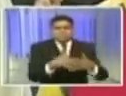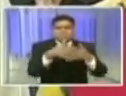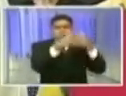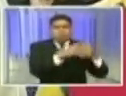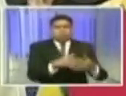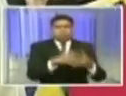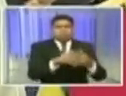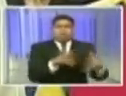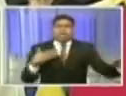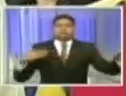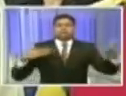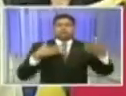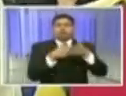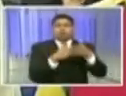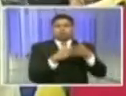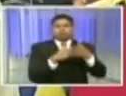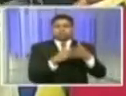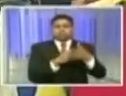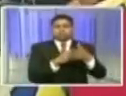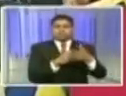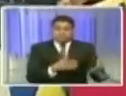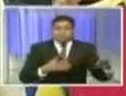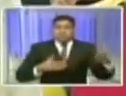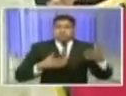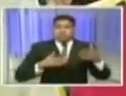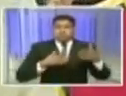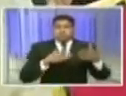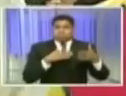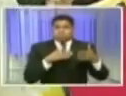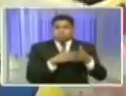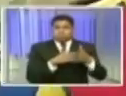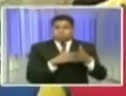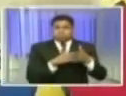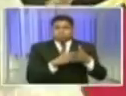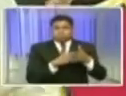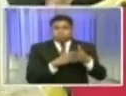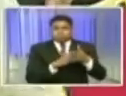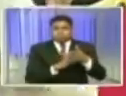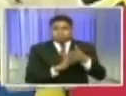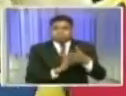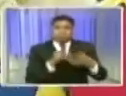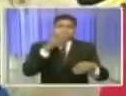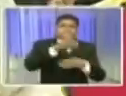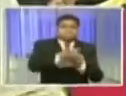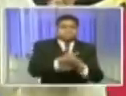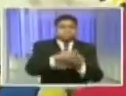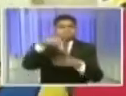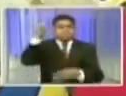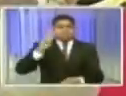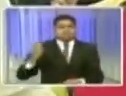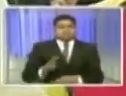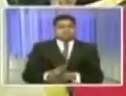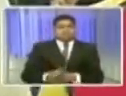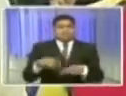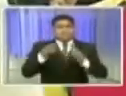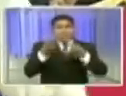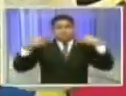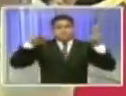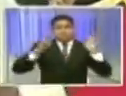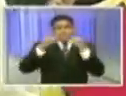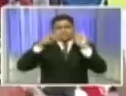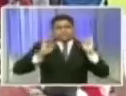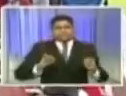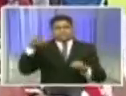en contra de la intervención de la derecha mundial y por la paz y la independencia de Venezuela.